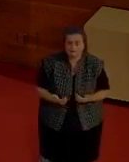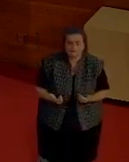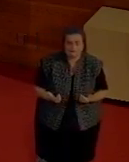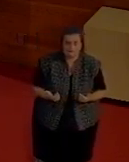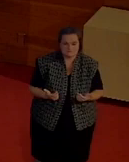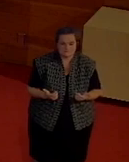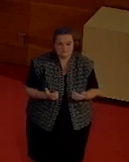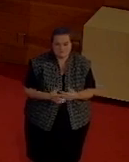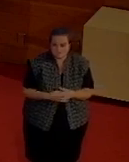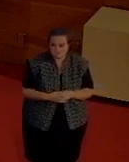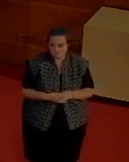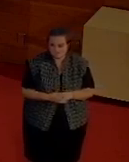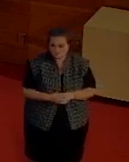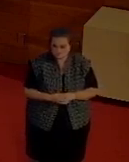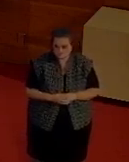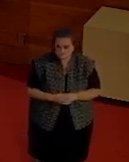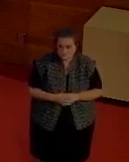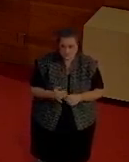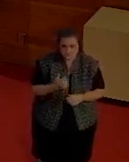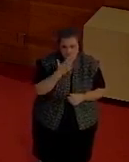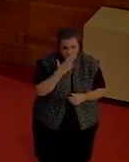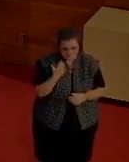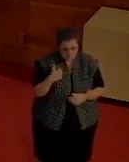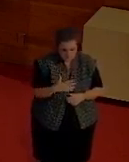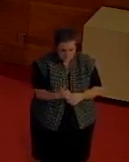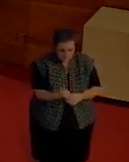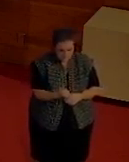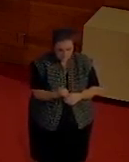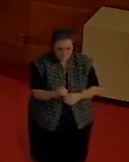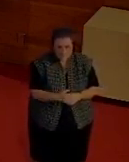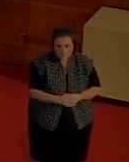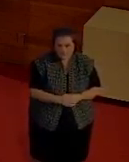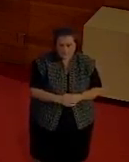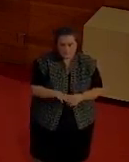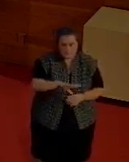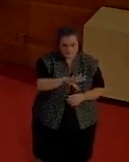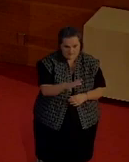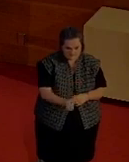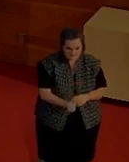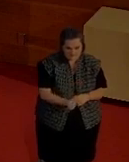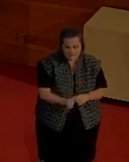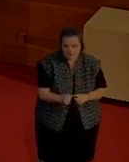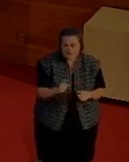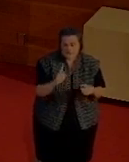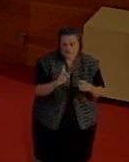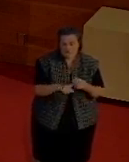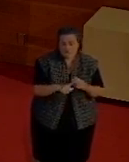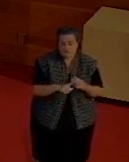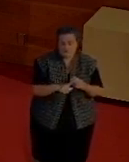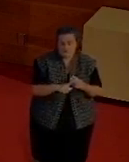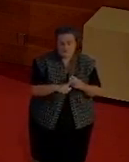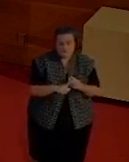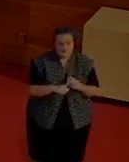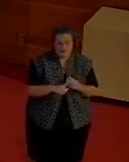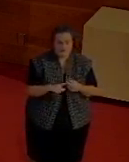como ya hay ejemplos tanto en África como en la